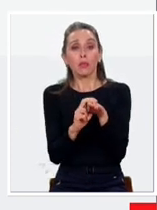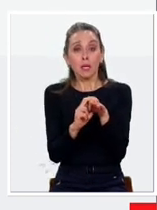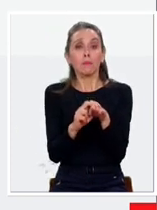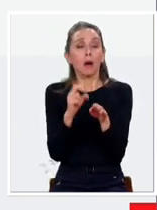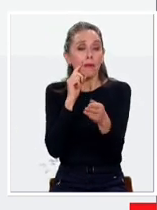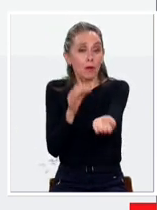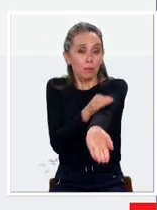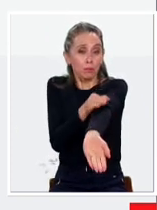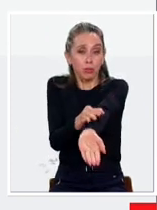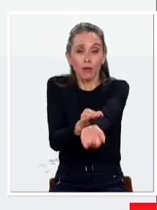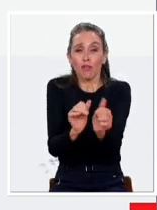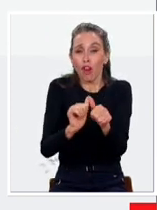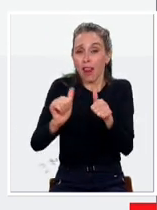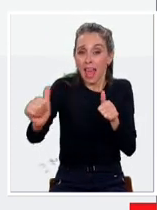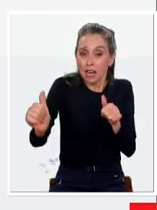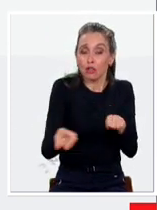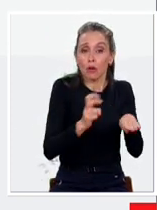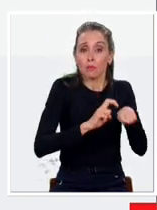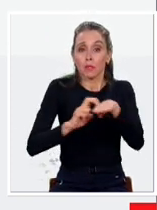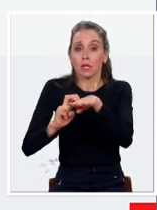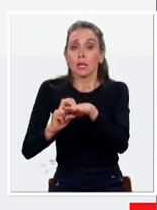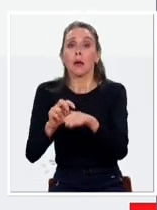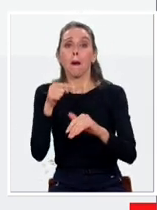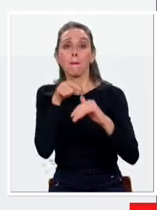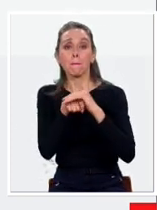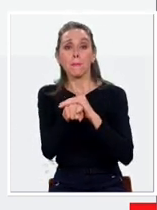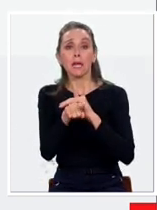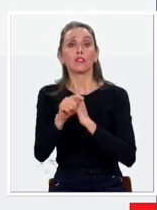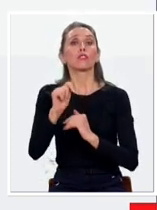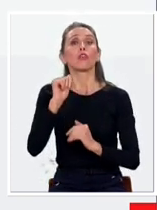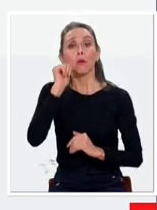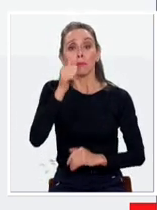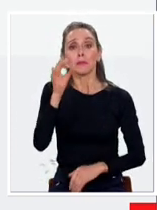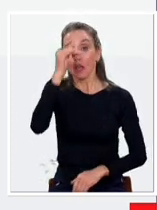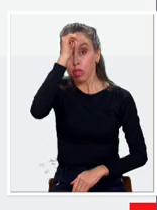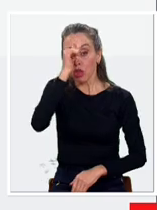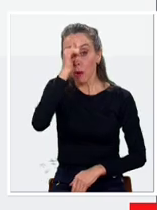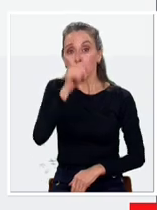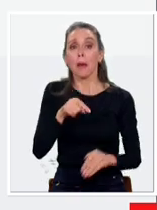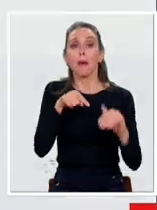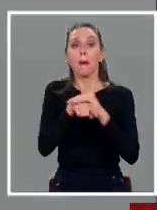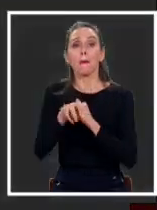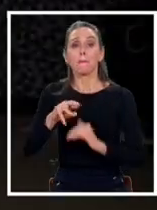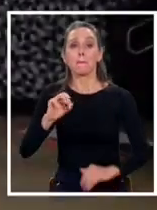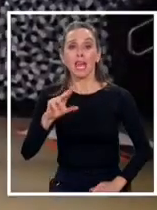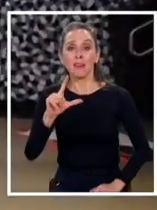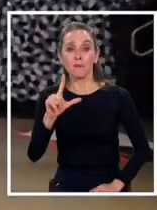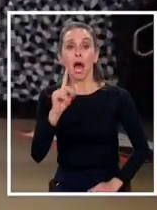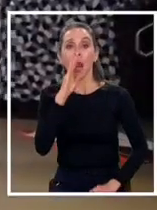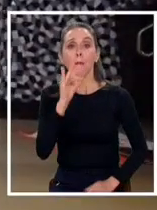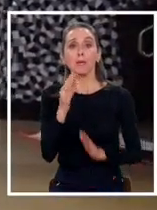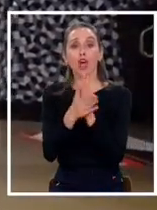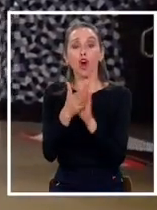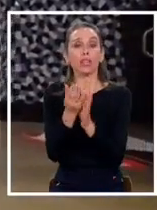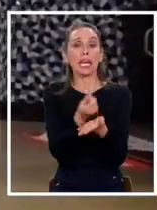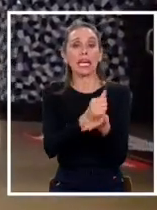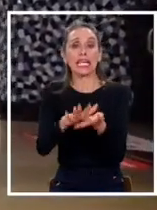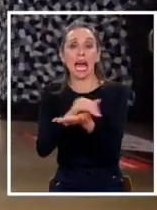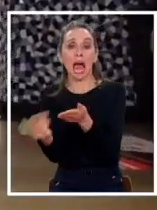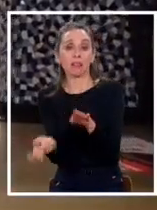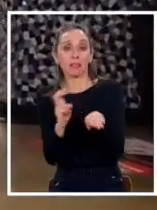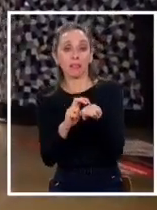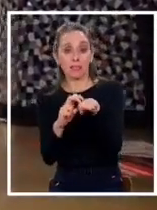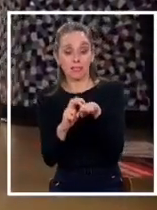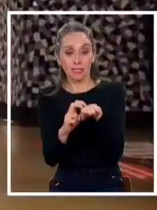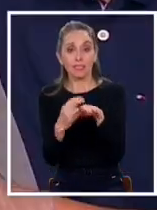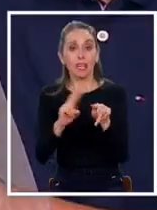aisladas del país. Y también podrá viajar sin costo en el metro de Santiago, Metrotren, Merval y Biotren. El transporte ya está preparado para